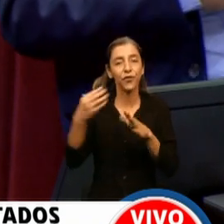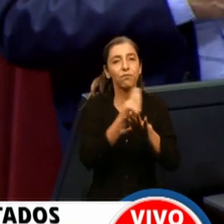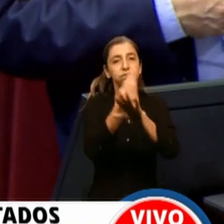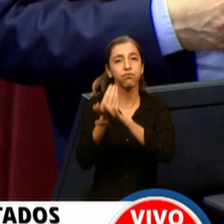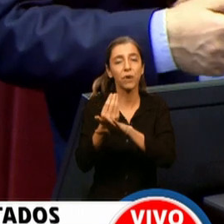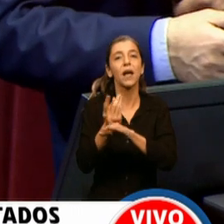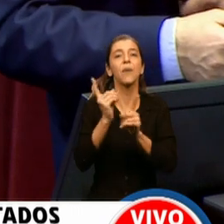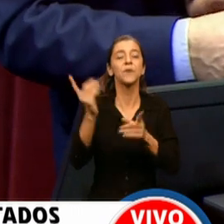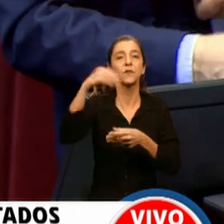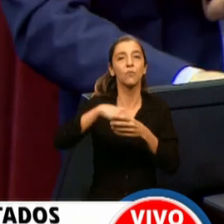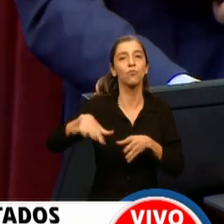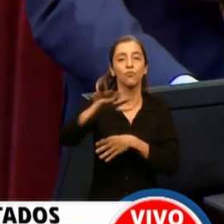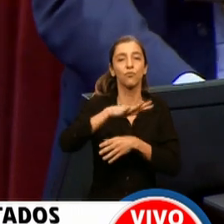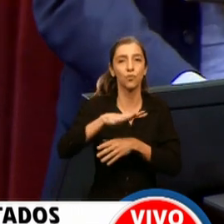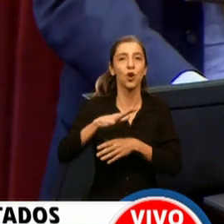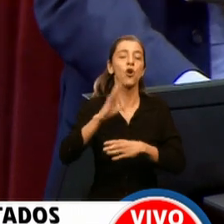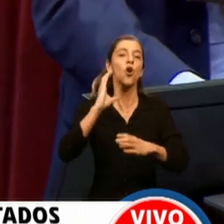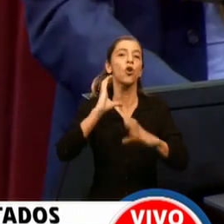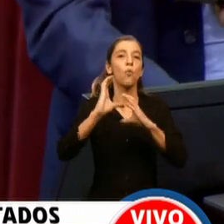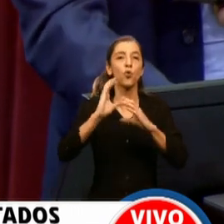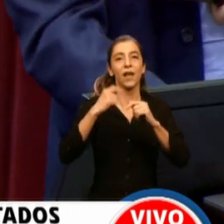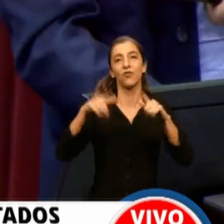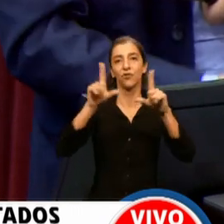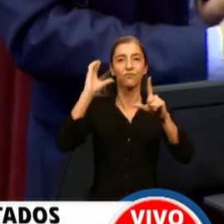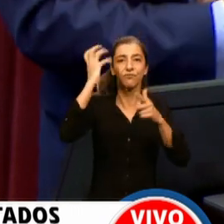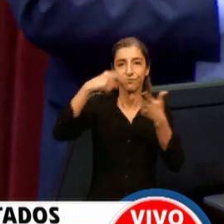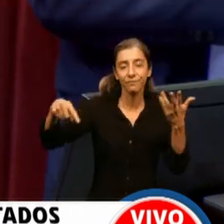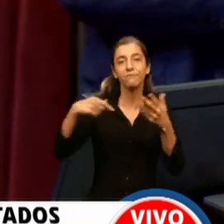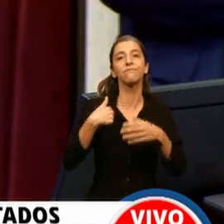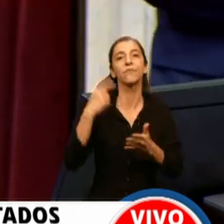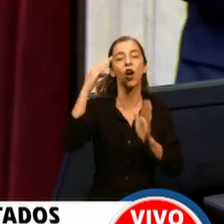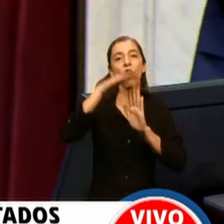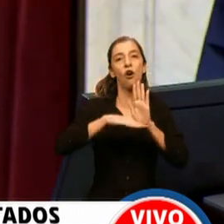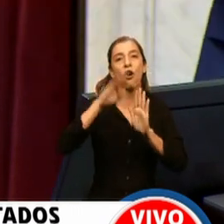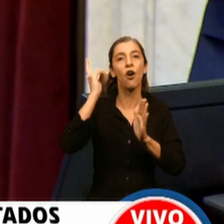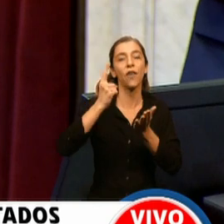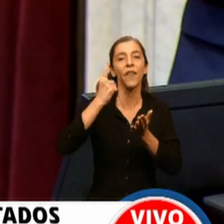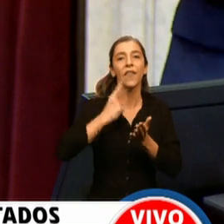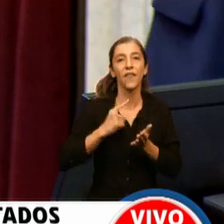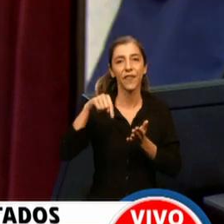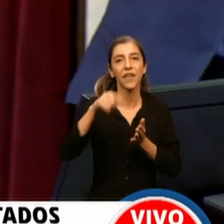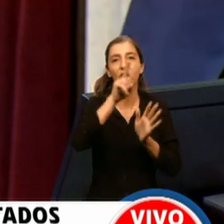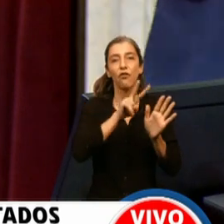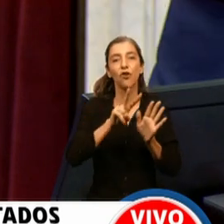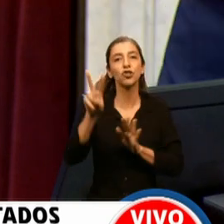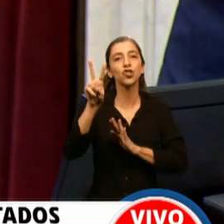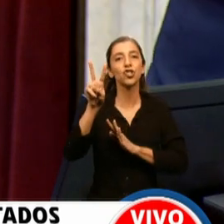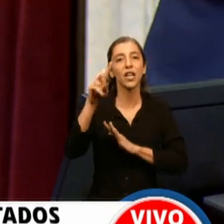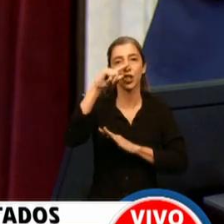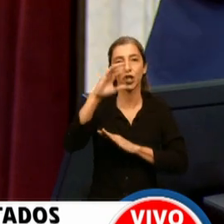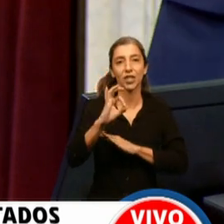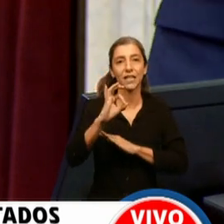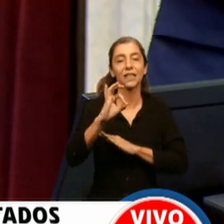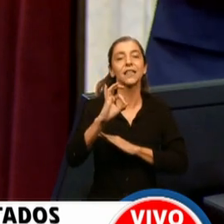audiovisual de la república argentina orden del día 270 sirvan se marcar su